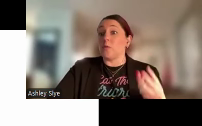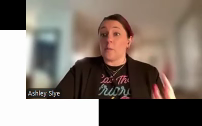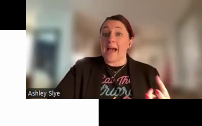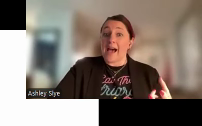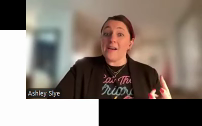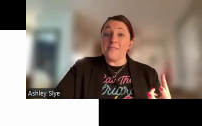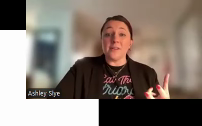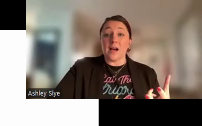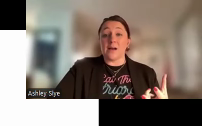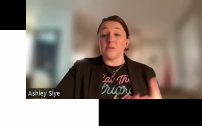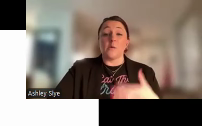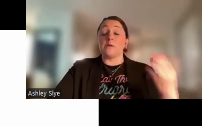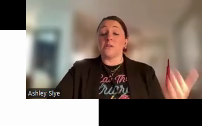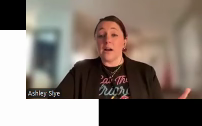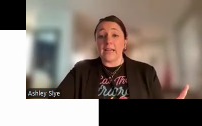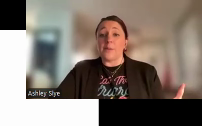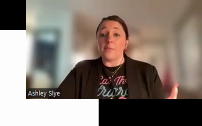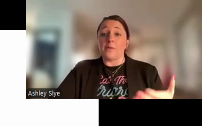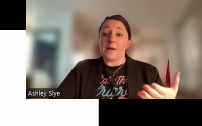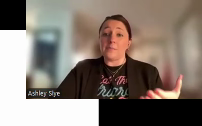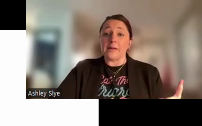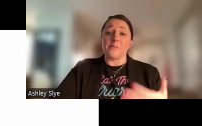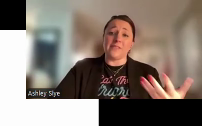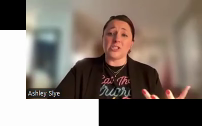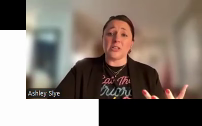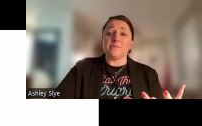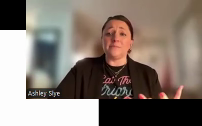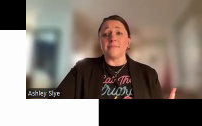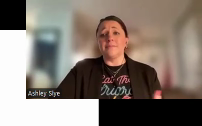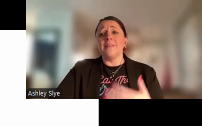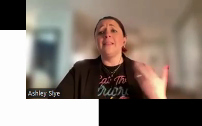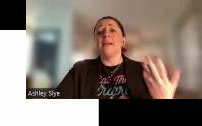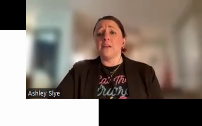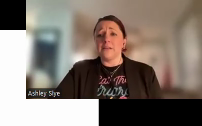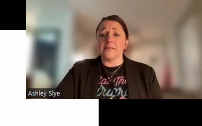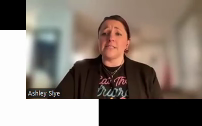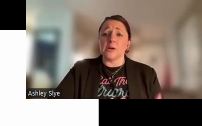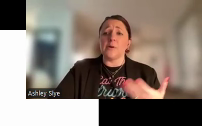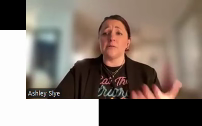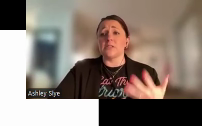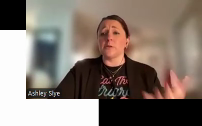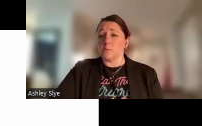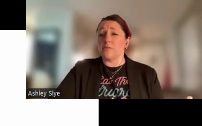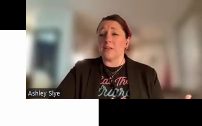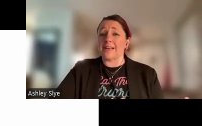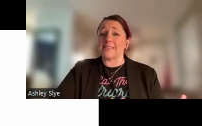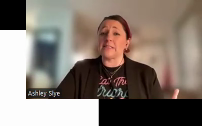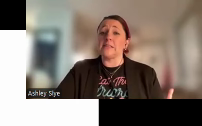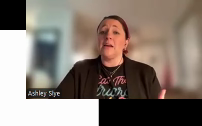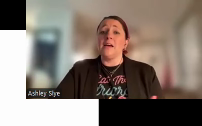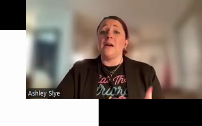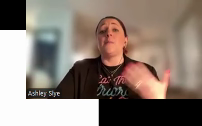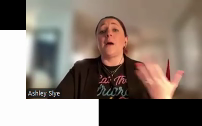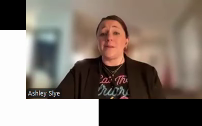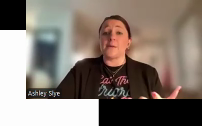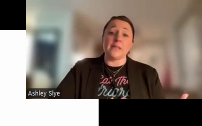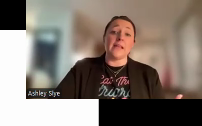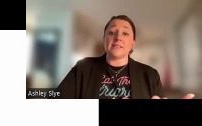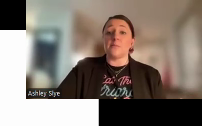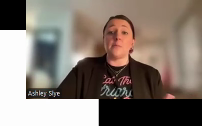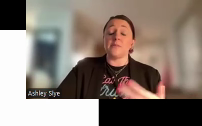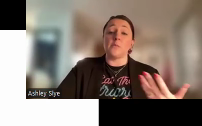ya mencionó sobre el PEP y es otra de las herramientas que tenemos. Y cuando hablamos sobre el PEP y la prevención, hay